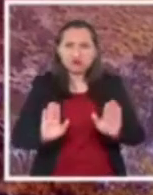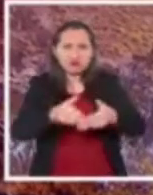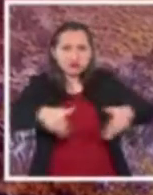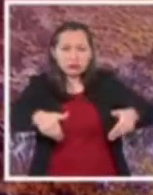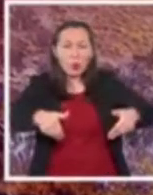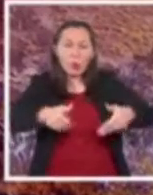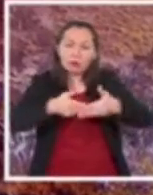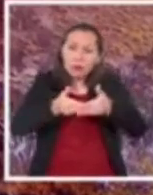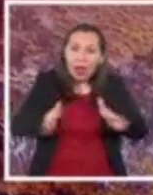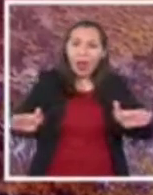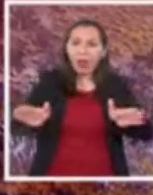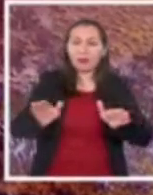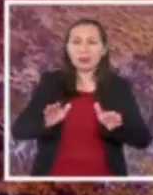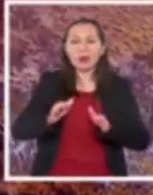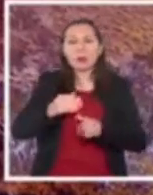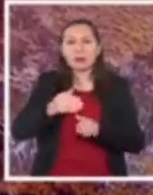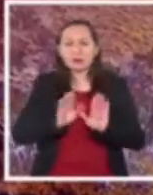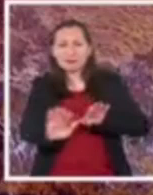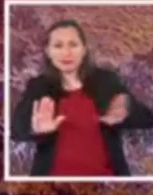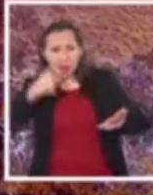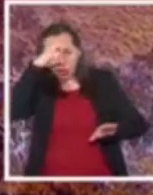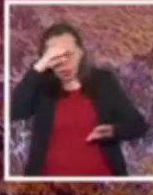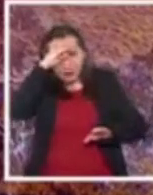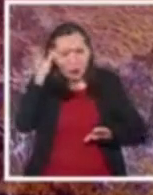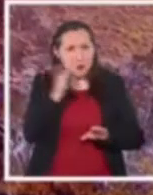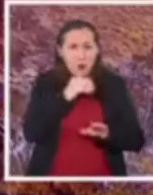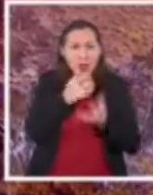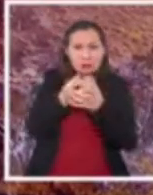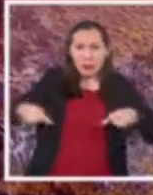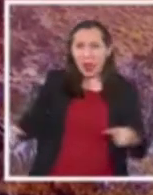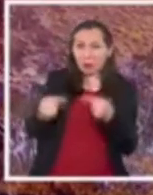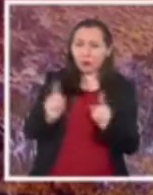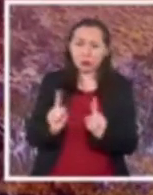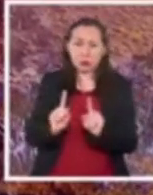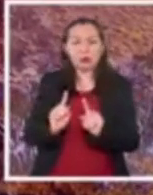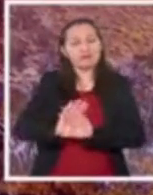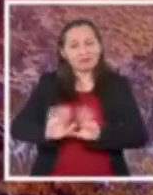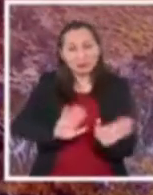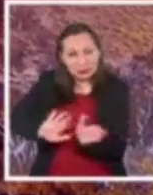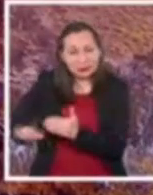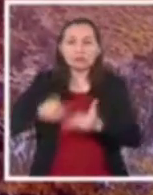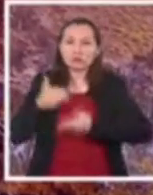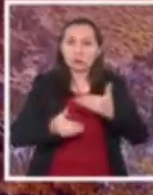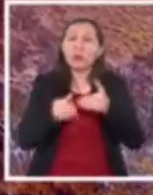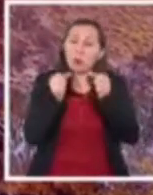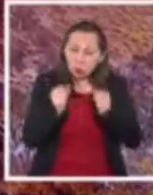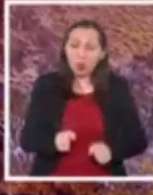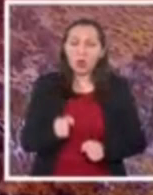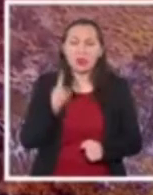y superar las desconfianzas y la polarización no me cabe ninguna duda de que vamos a ser capaces de